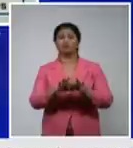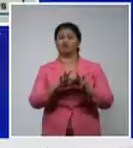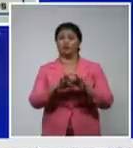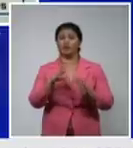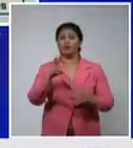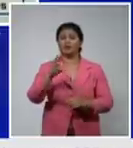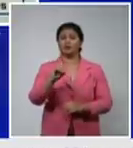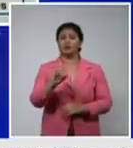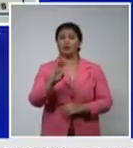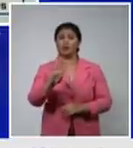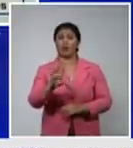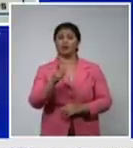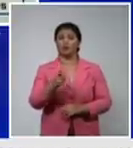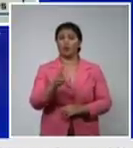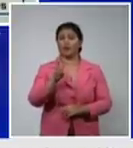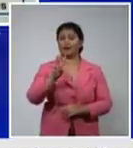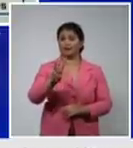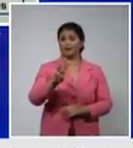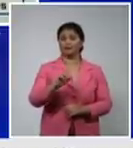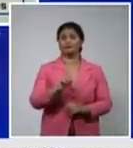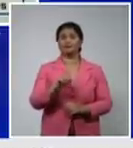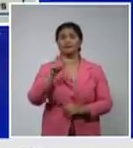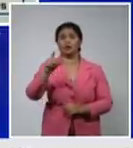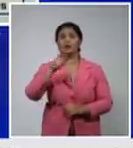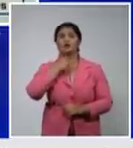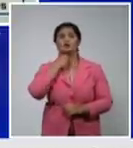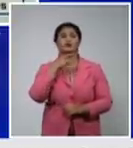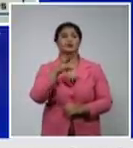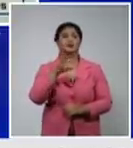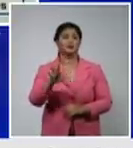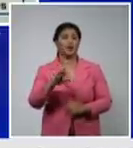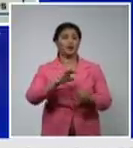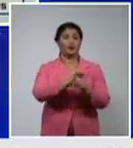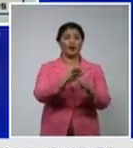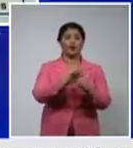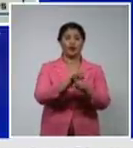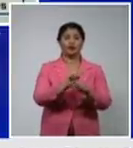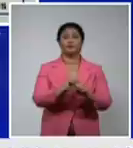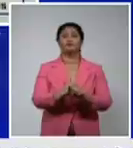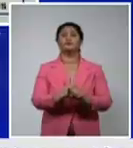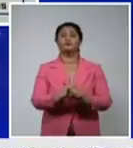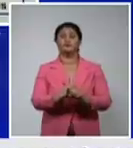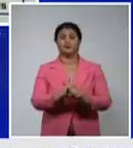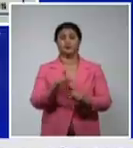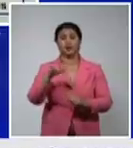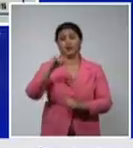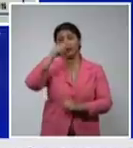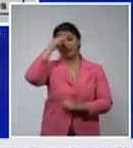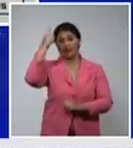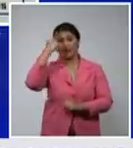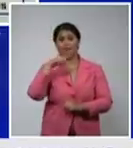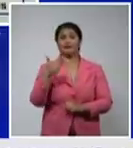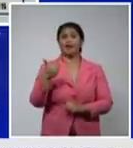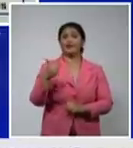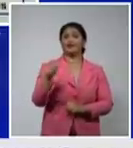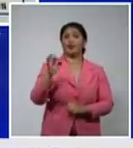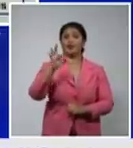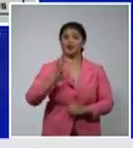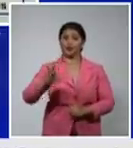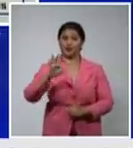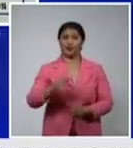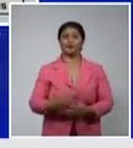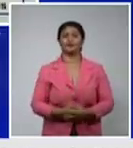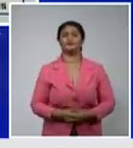304,3, Cerro, Arroyo Naranjo, La Lisa y 10 de octubre, que son los de